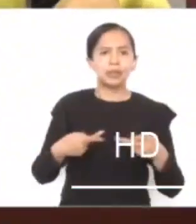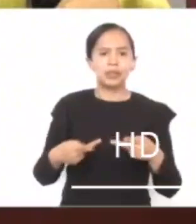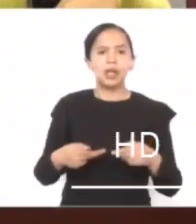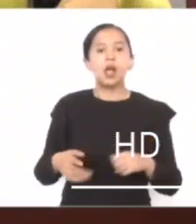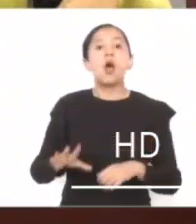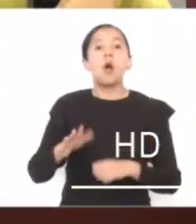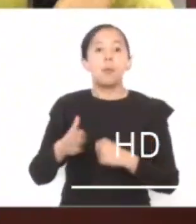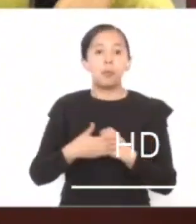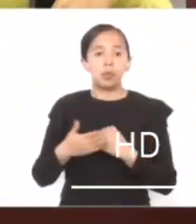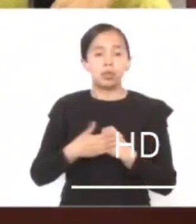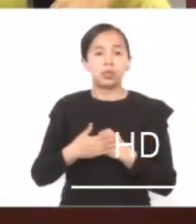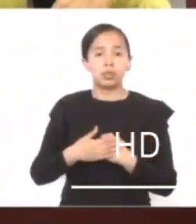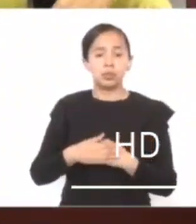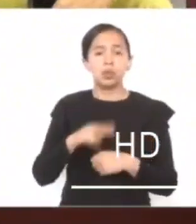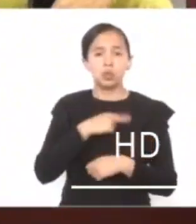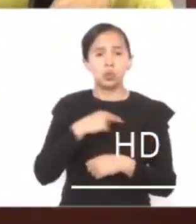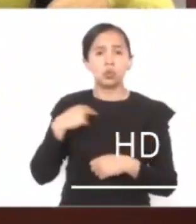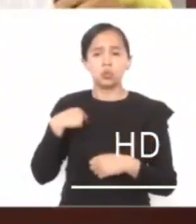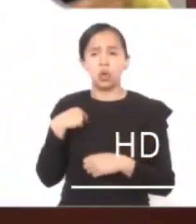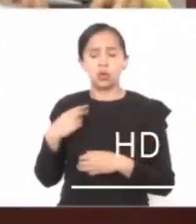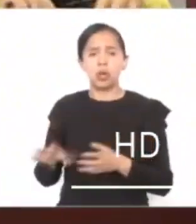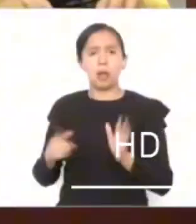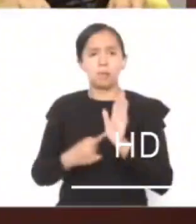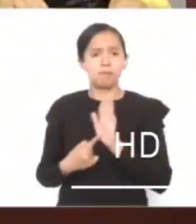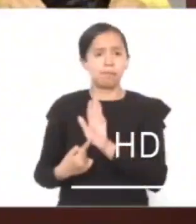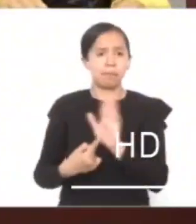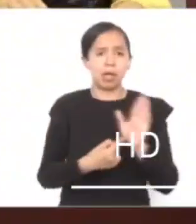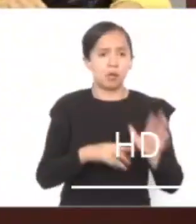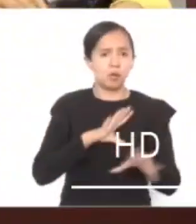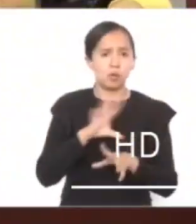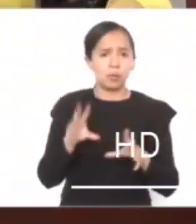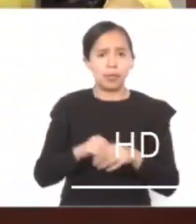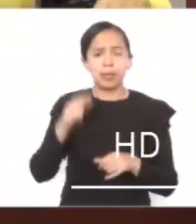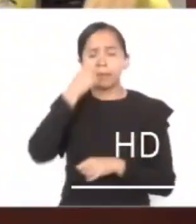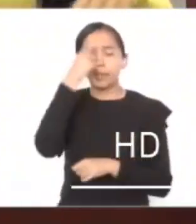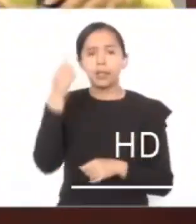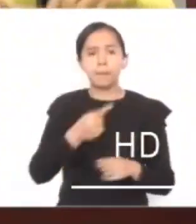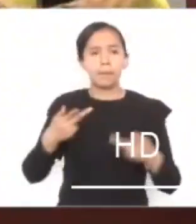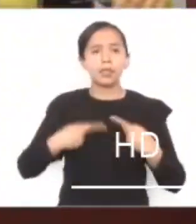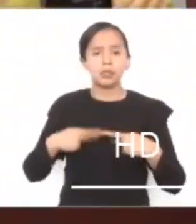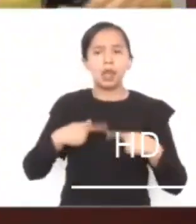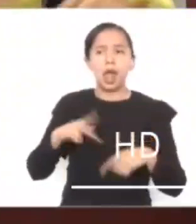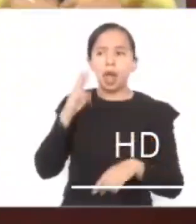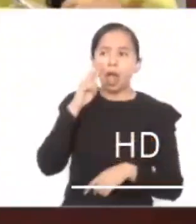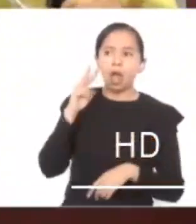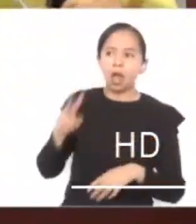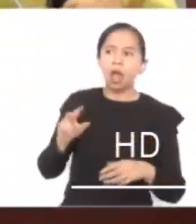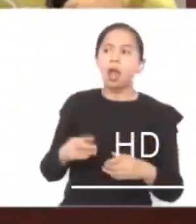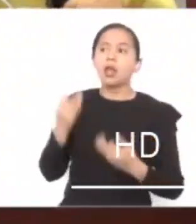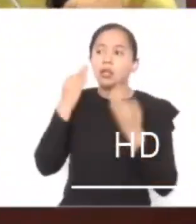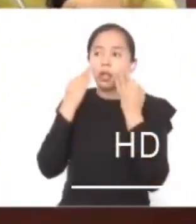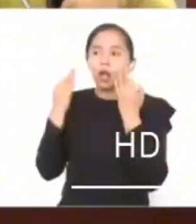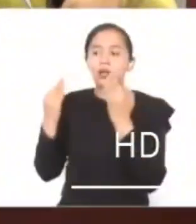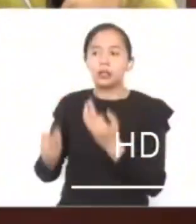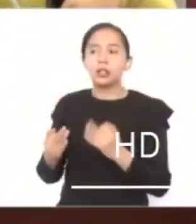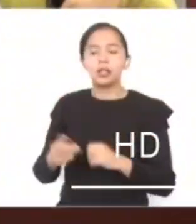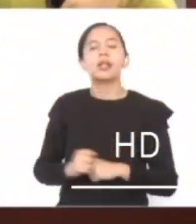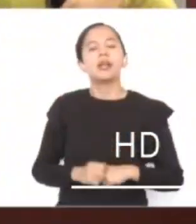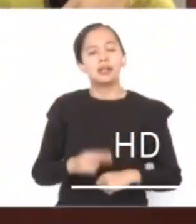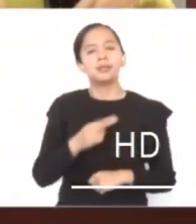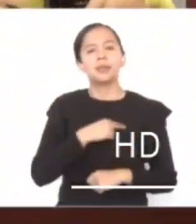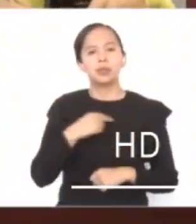estemos en posibilidades de mostrarles ya la ruta completa para que la gente se empiece a familiarizar con qué es lo que va a ocurrir, les